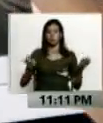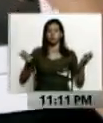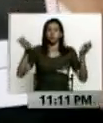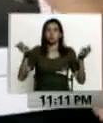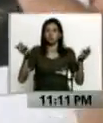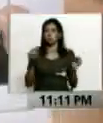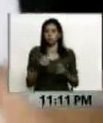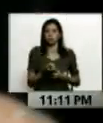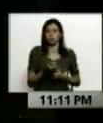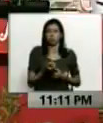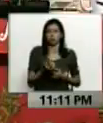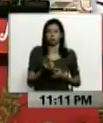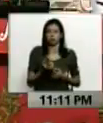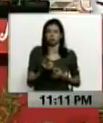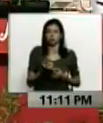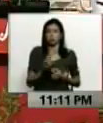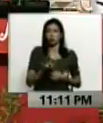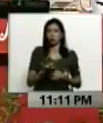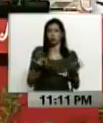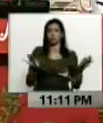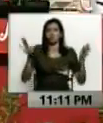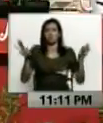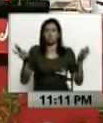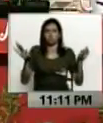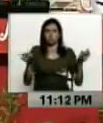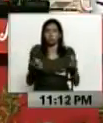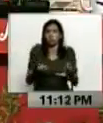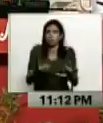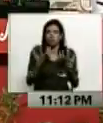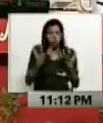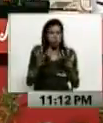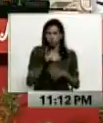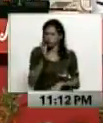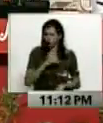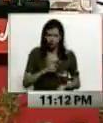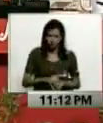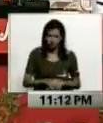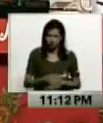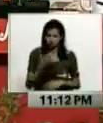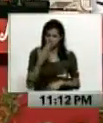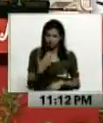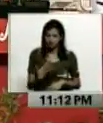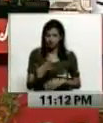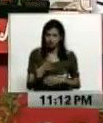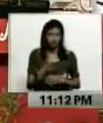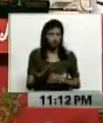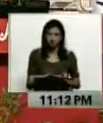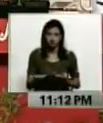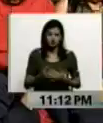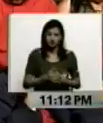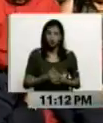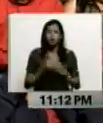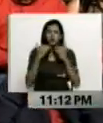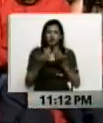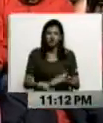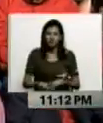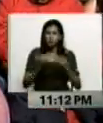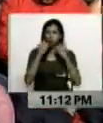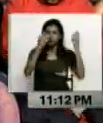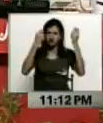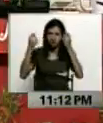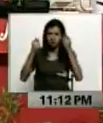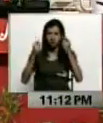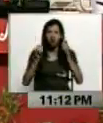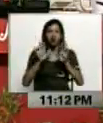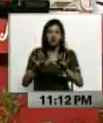universitarios Ah Se le cayó el negocio a ahe es la